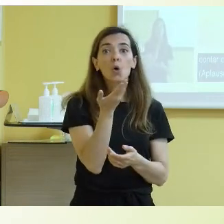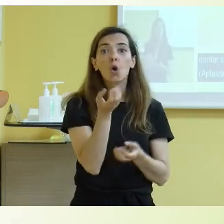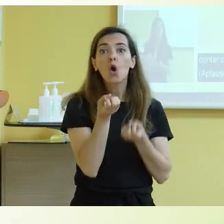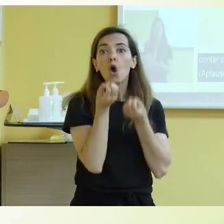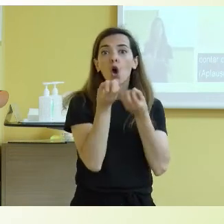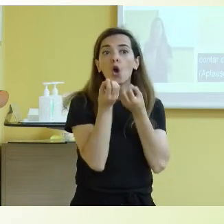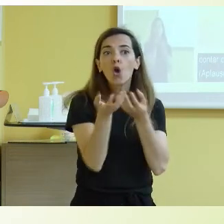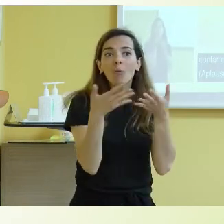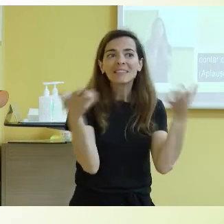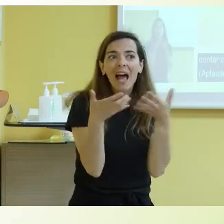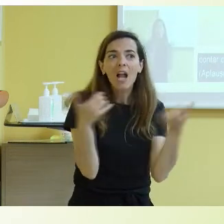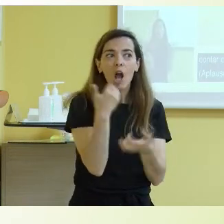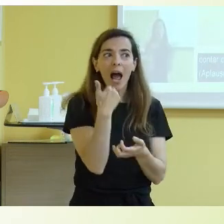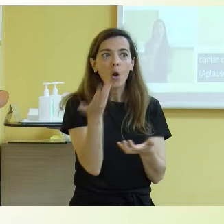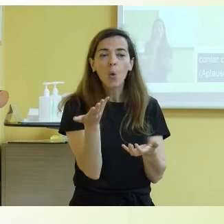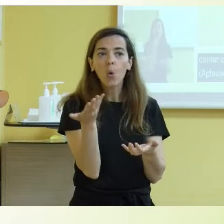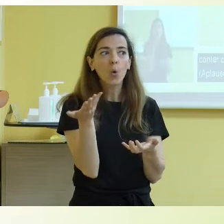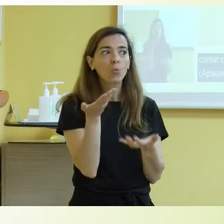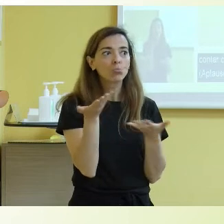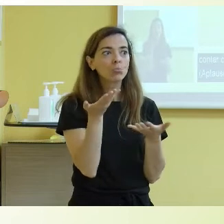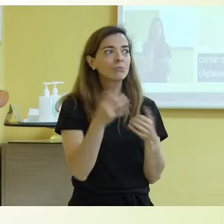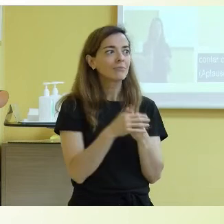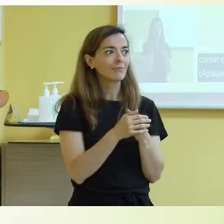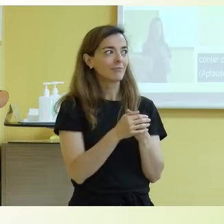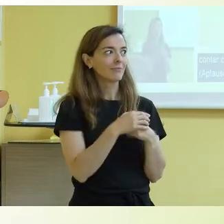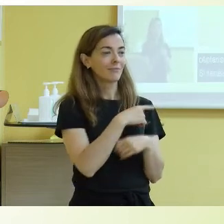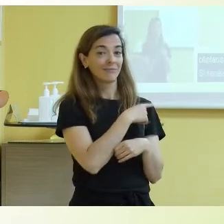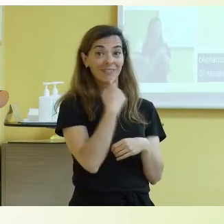comentario, alguna pregunta? Que sea fácil.